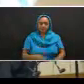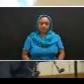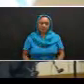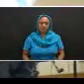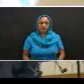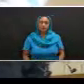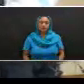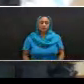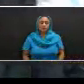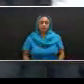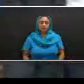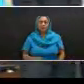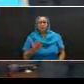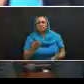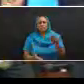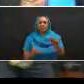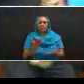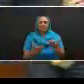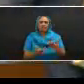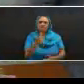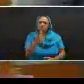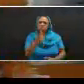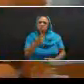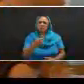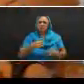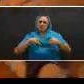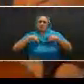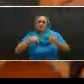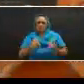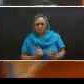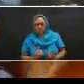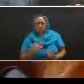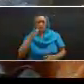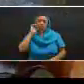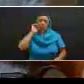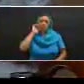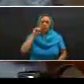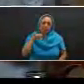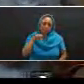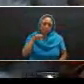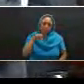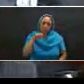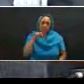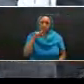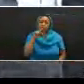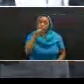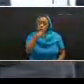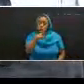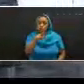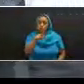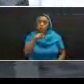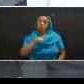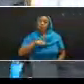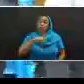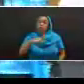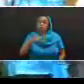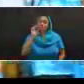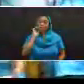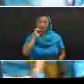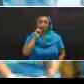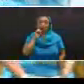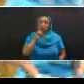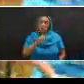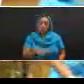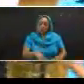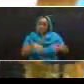Quizás estás cansado de que te estén engañando. Quizá la cobertura que tienes